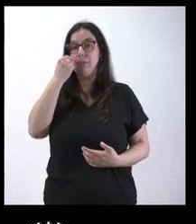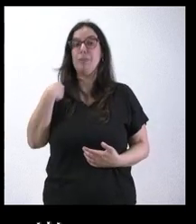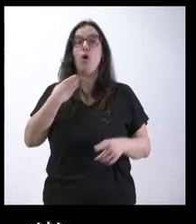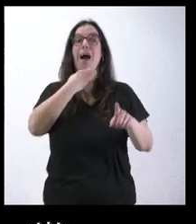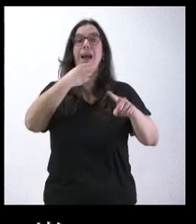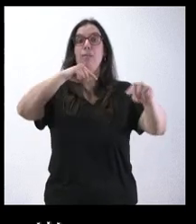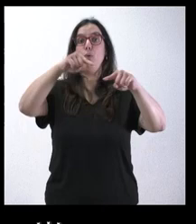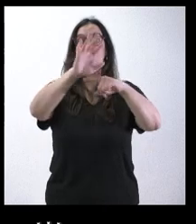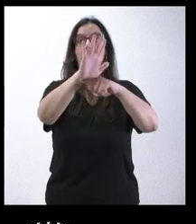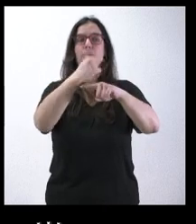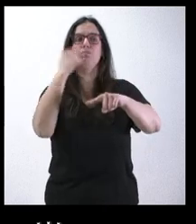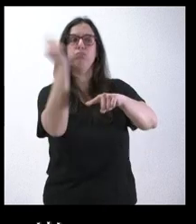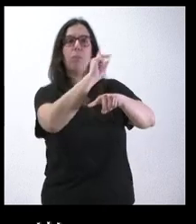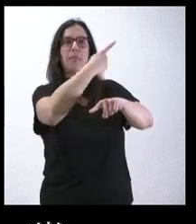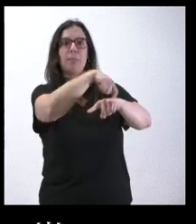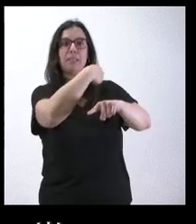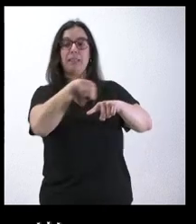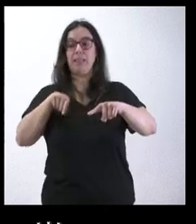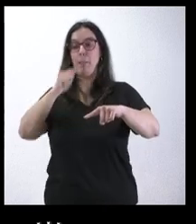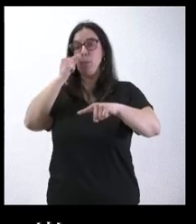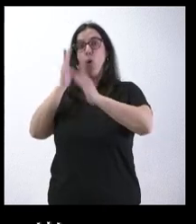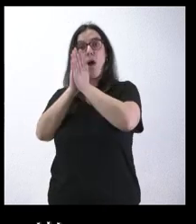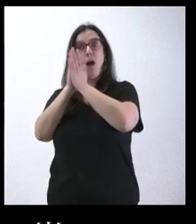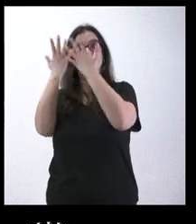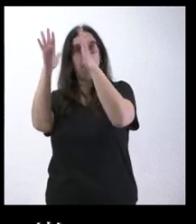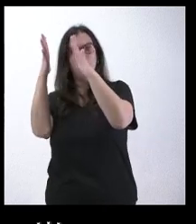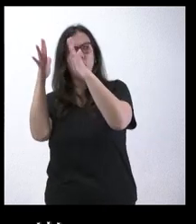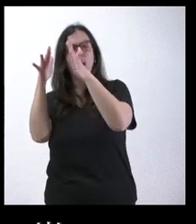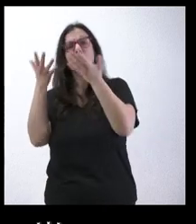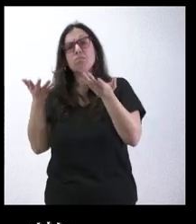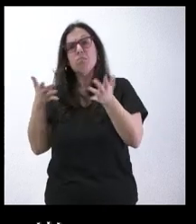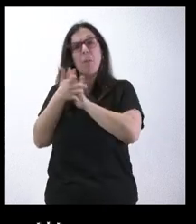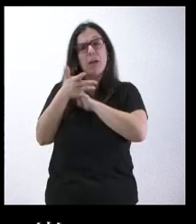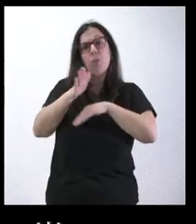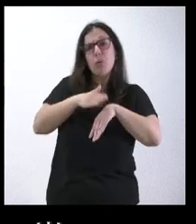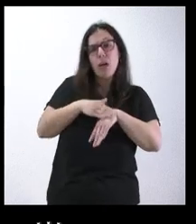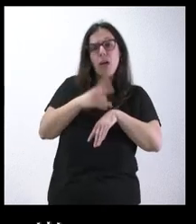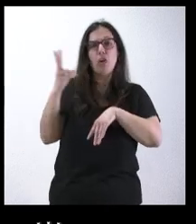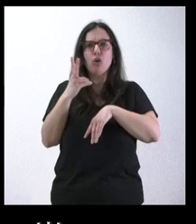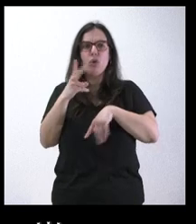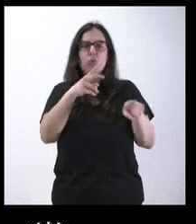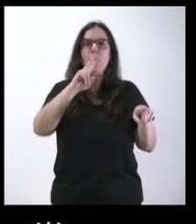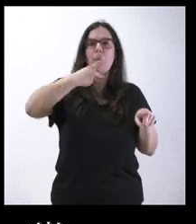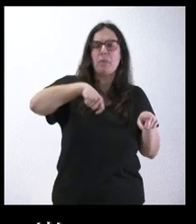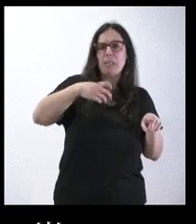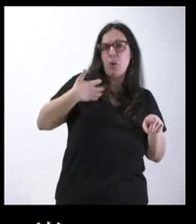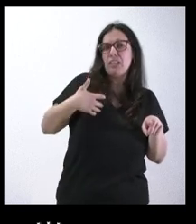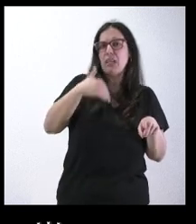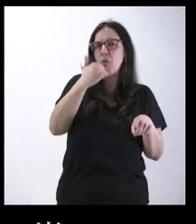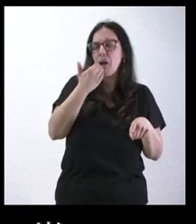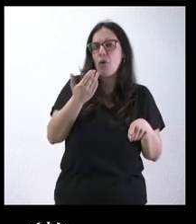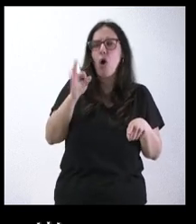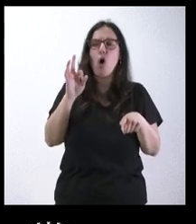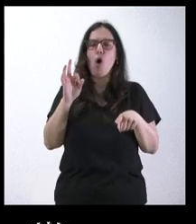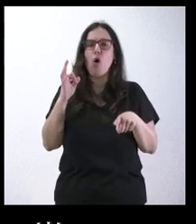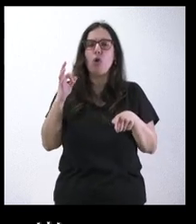daba al vicepresidente si han tenido oportunidad de compartir si si si esta circunstancia ha molestado de alguna manera al vicepresidente si han limado